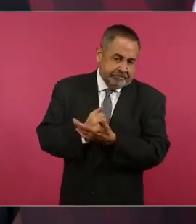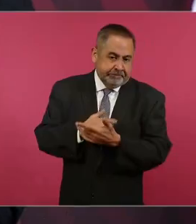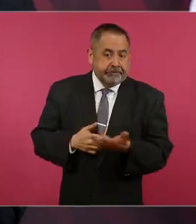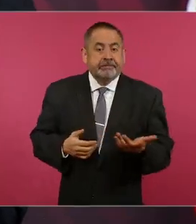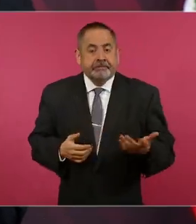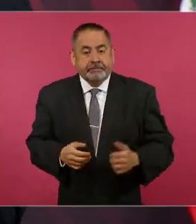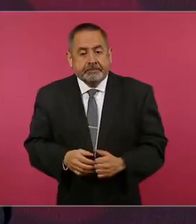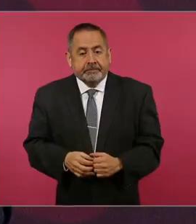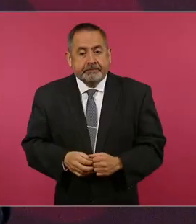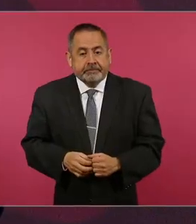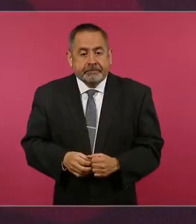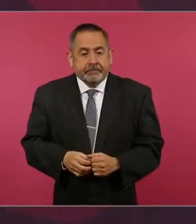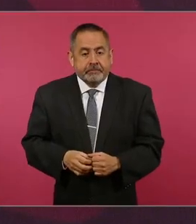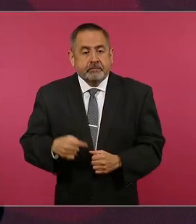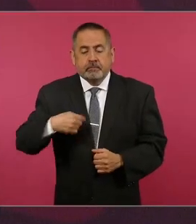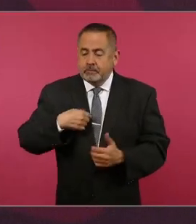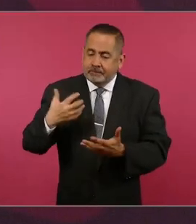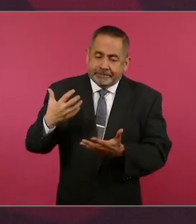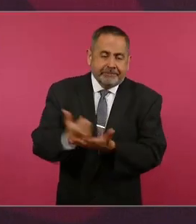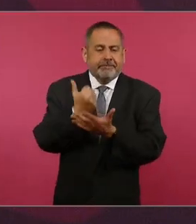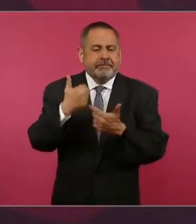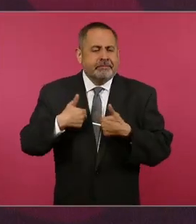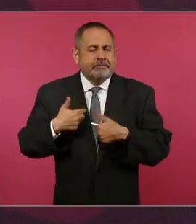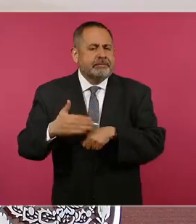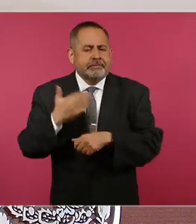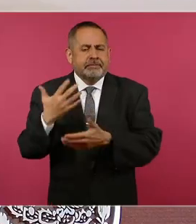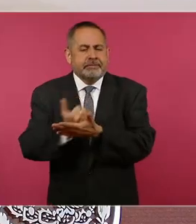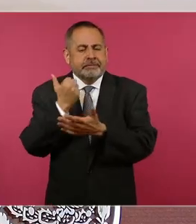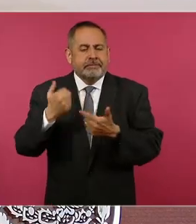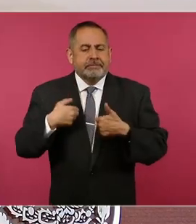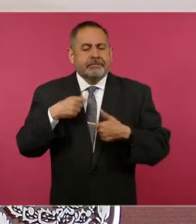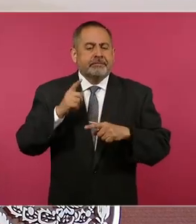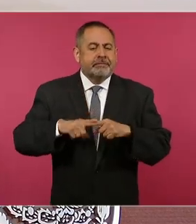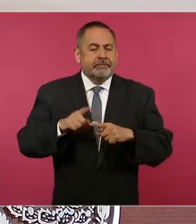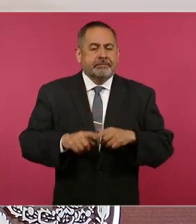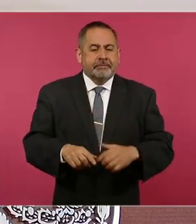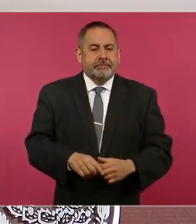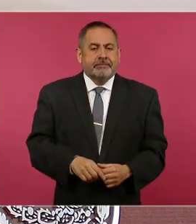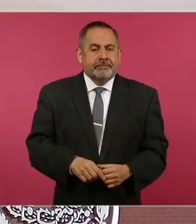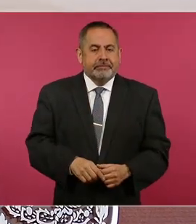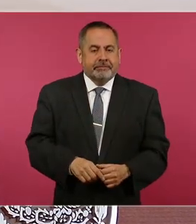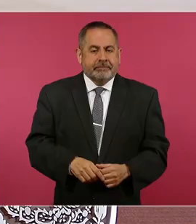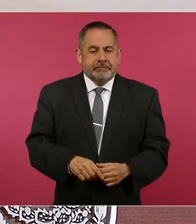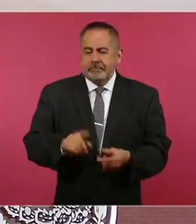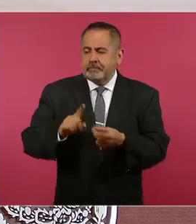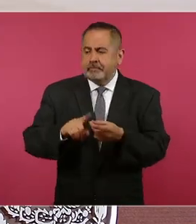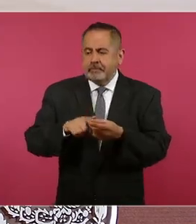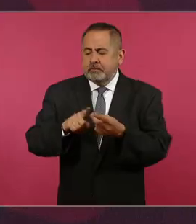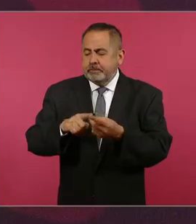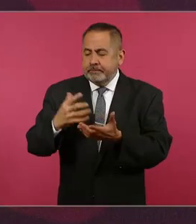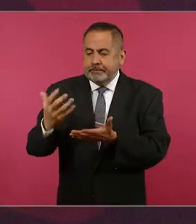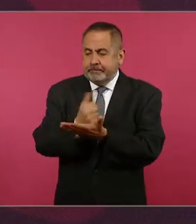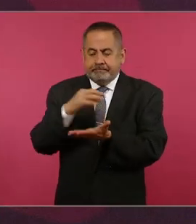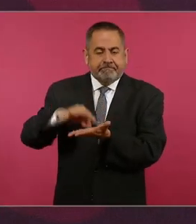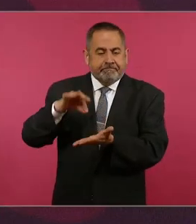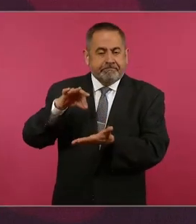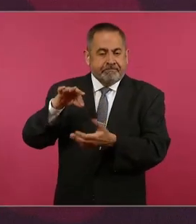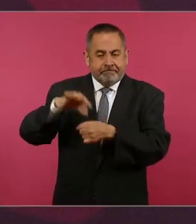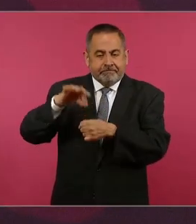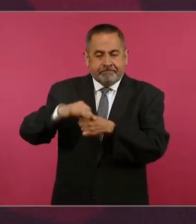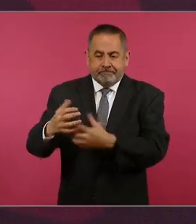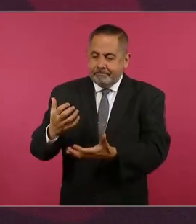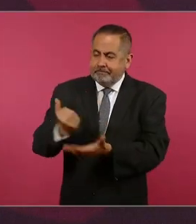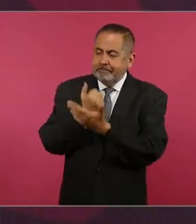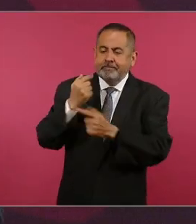gané? o sea ¿de dónde saqué esa